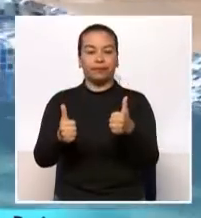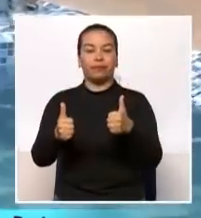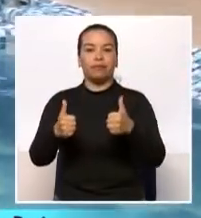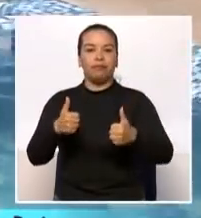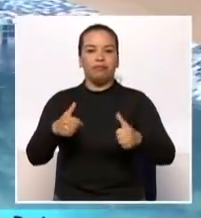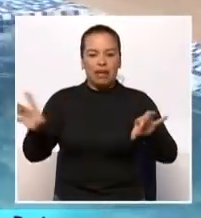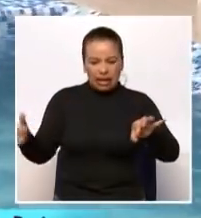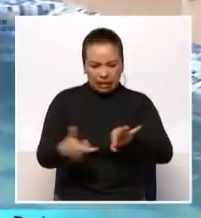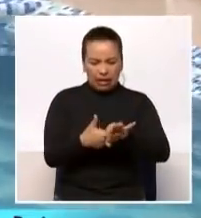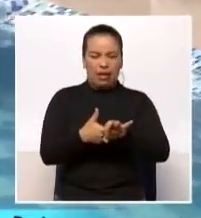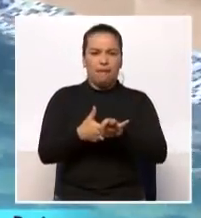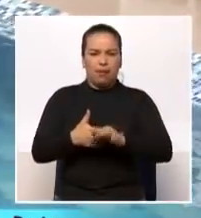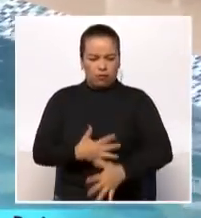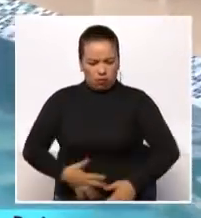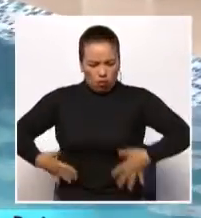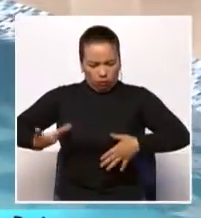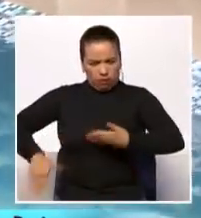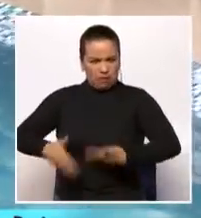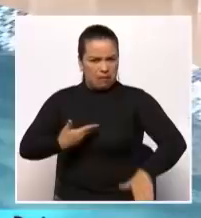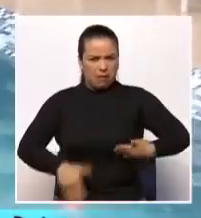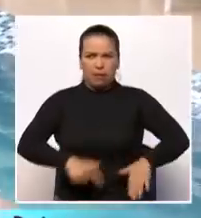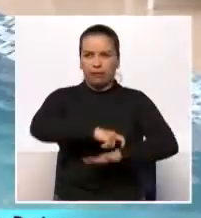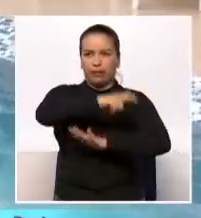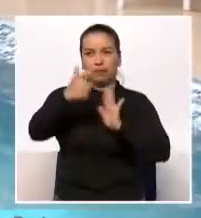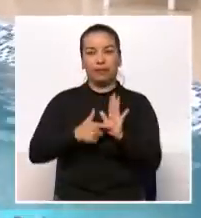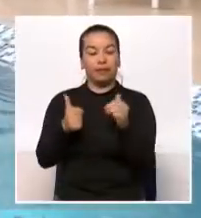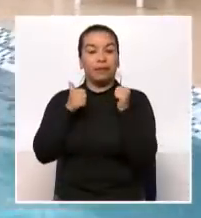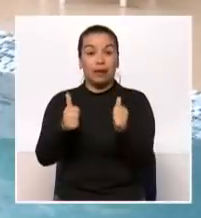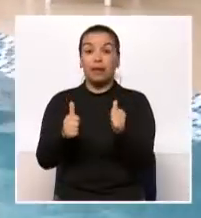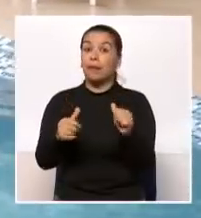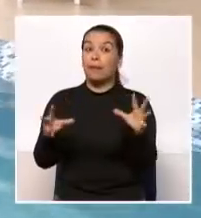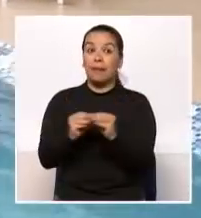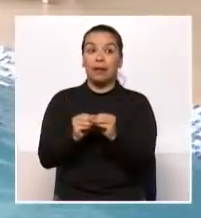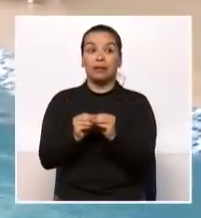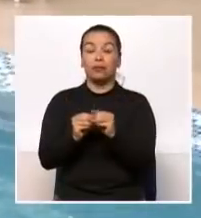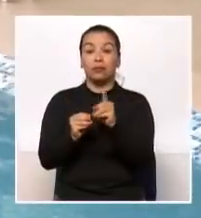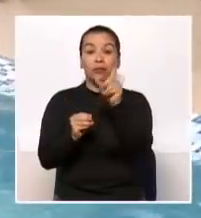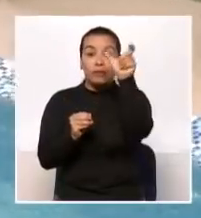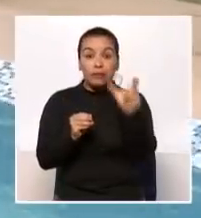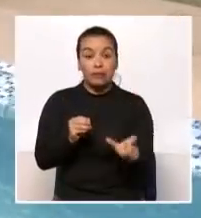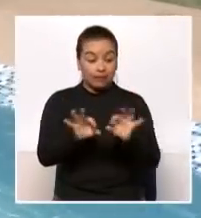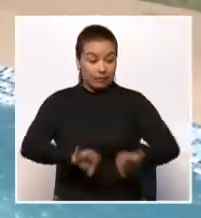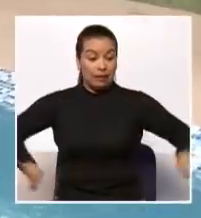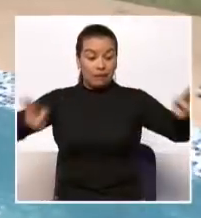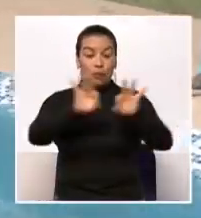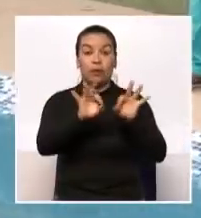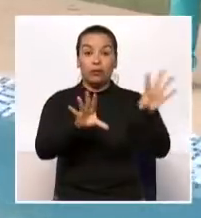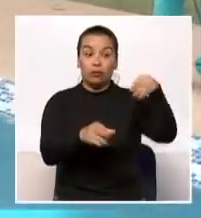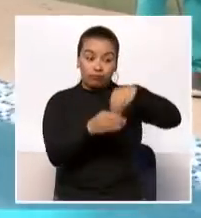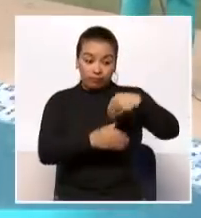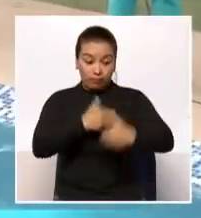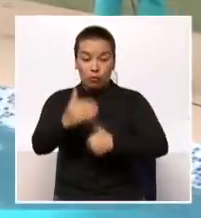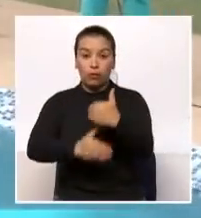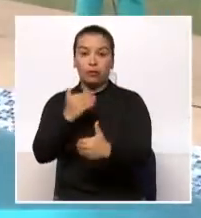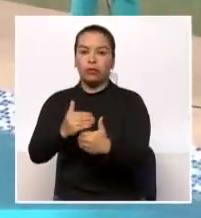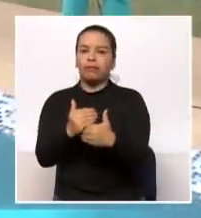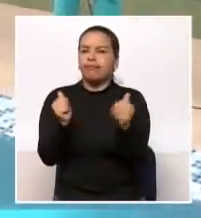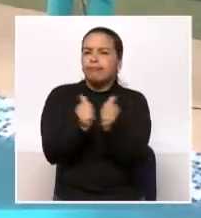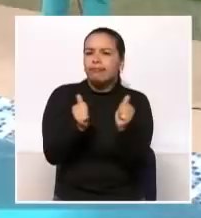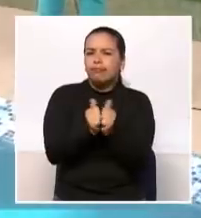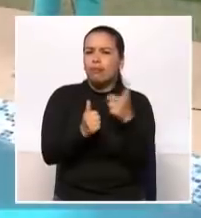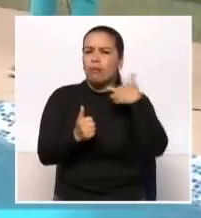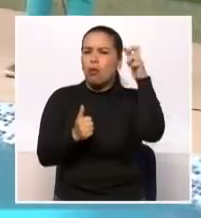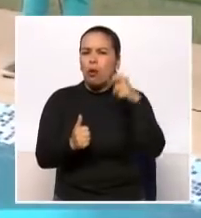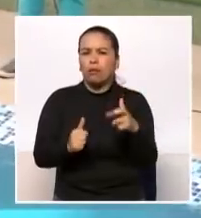enemas, lavado de colon. Pero tienen algo muy importante en todo este proceso, el acompañamiento profesional que